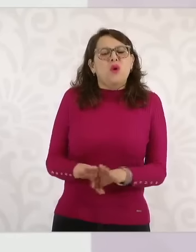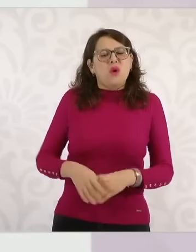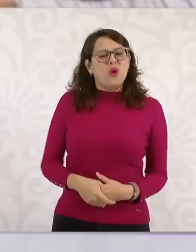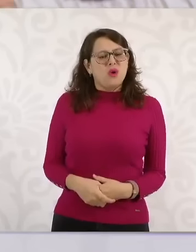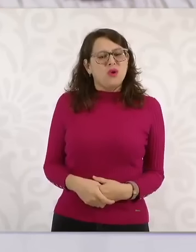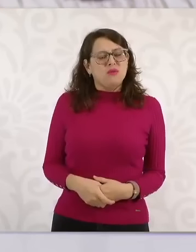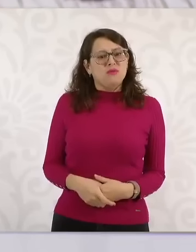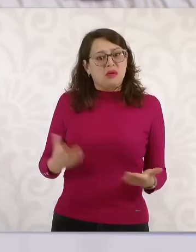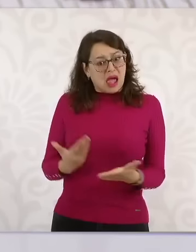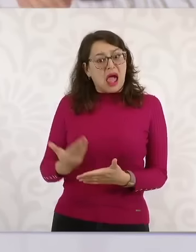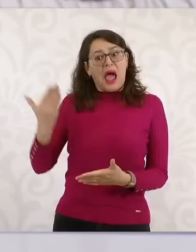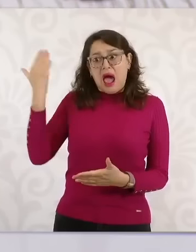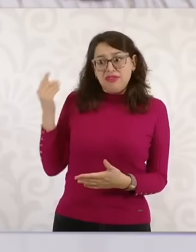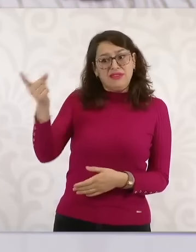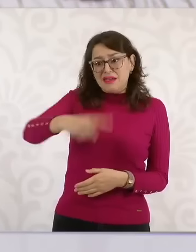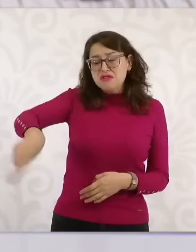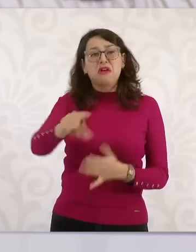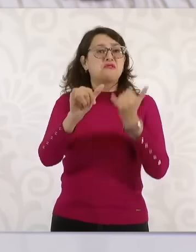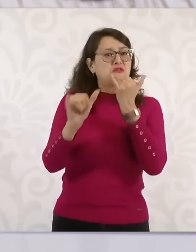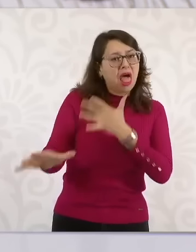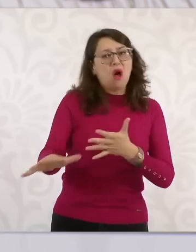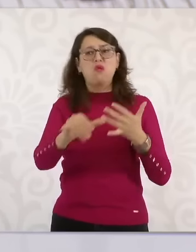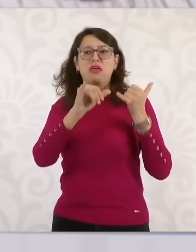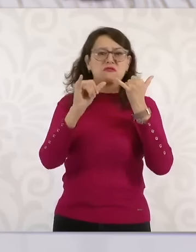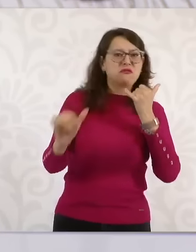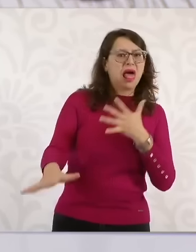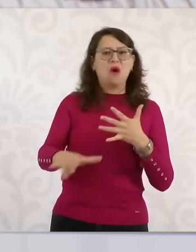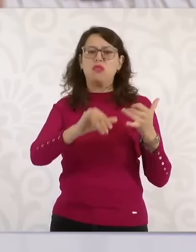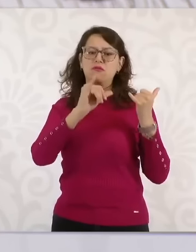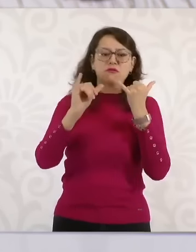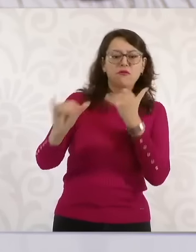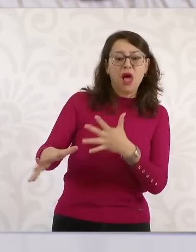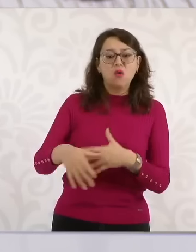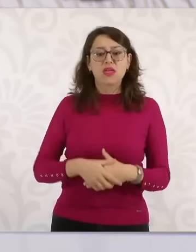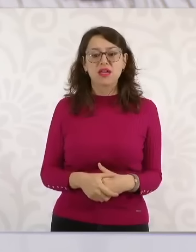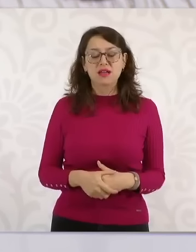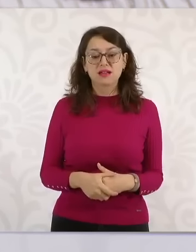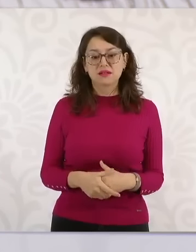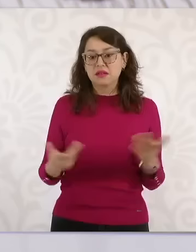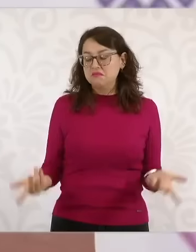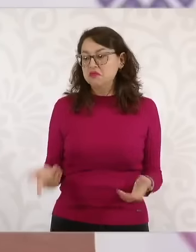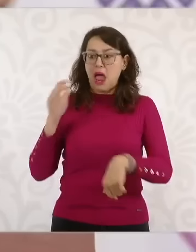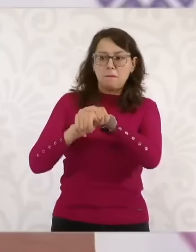y defendieron fraudes electorales y nunca esclarecieron los amigos de Fox, o nunca